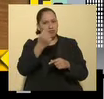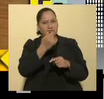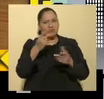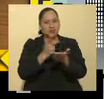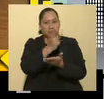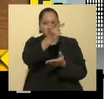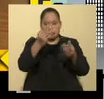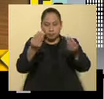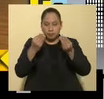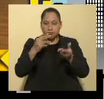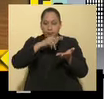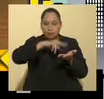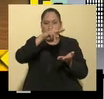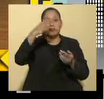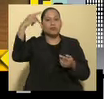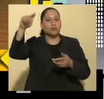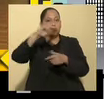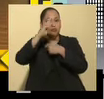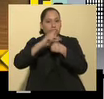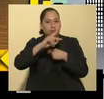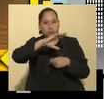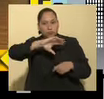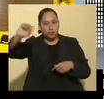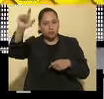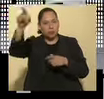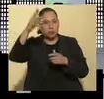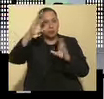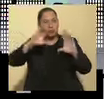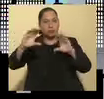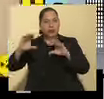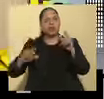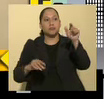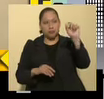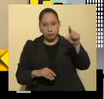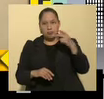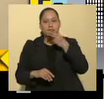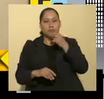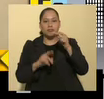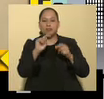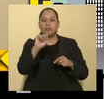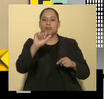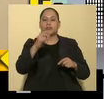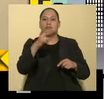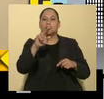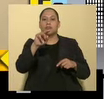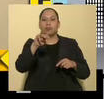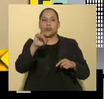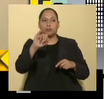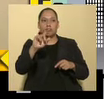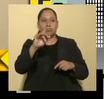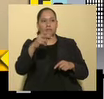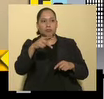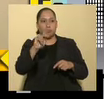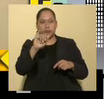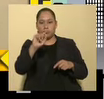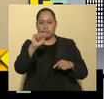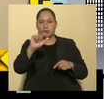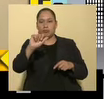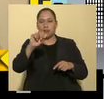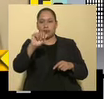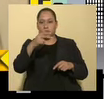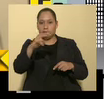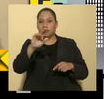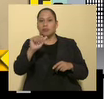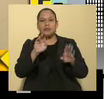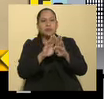del dibujo a su país natal, y lo estamos viendo aquí precisamente. Tajumi Kitawa, así se llama. Mire, las